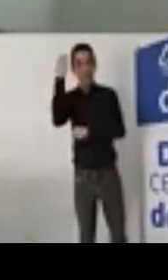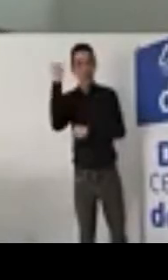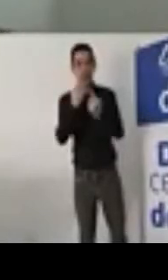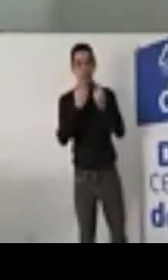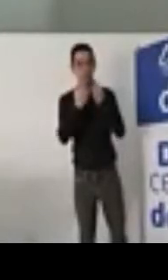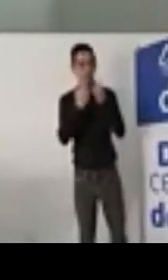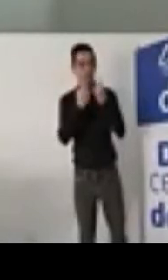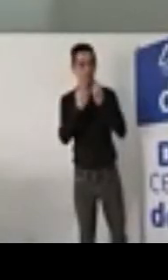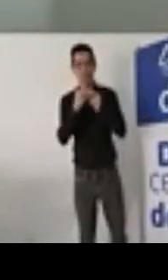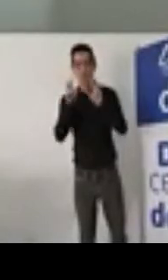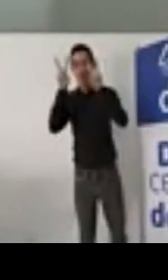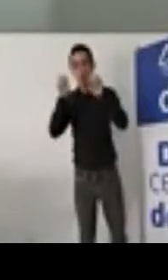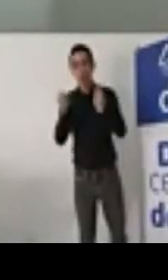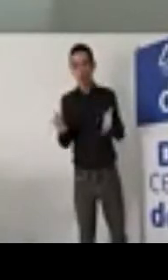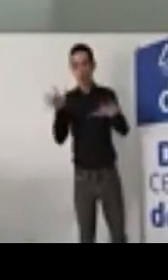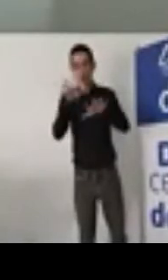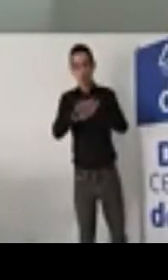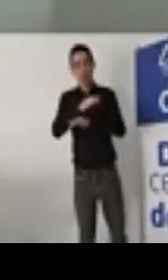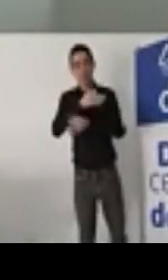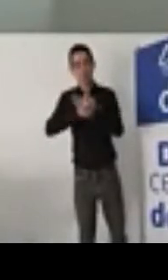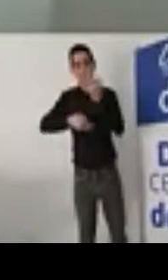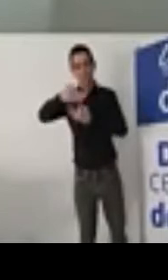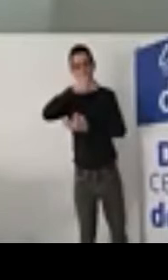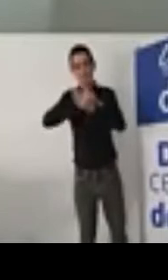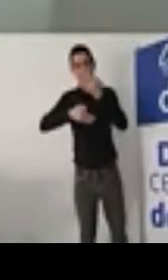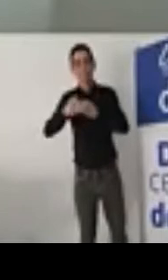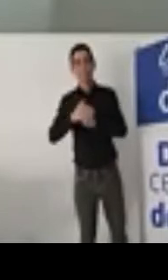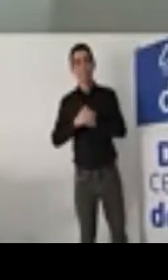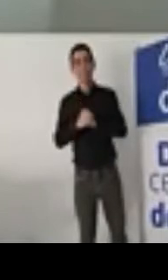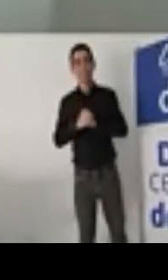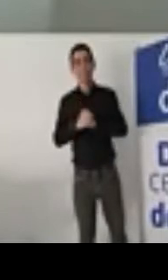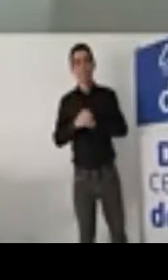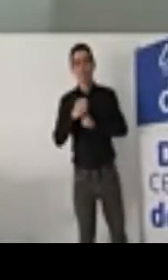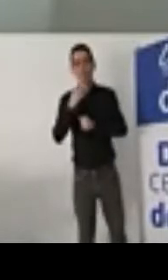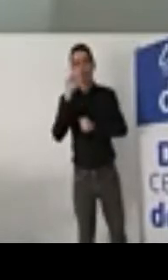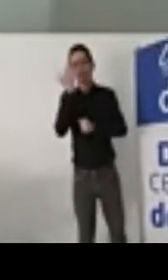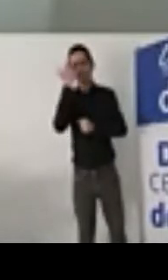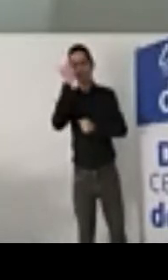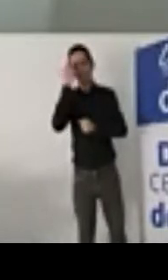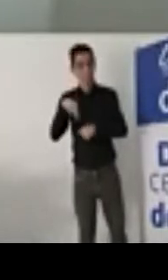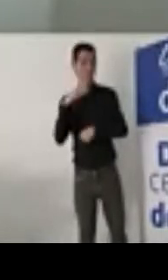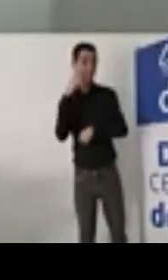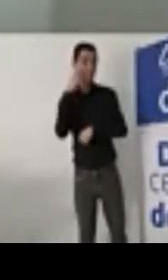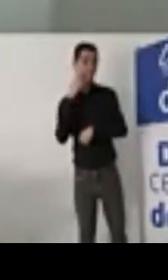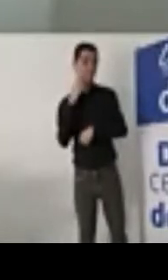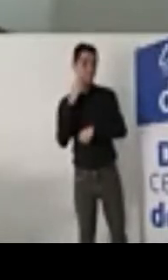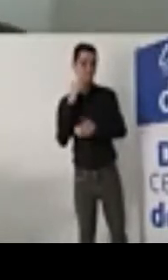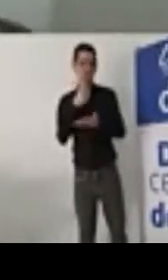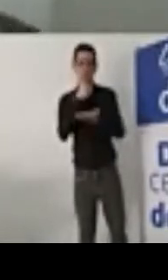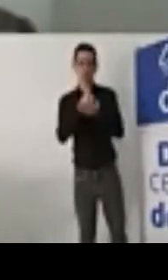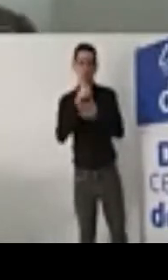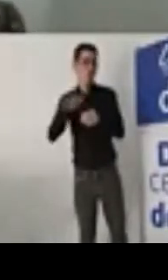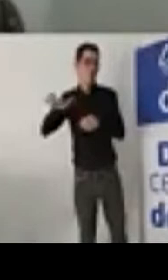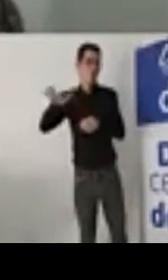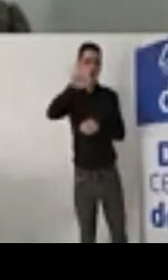recordar cómo Guanajuato, cómo León y sus ciudades tenemos un reto mayúsculo centrado principalmente